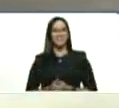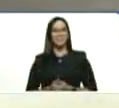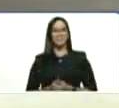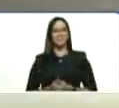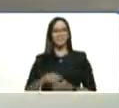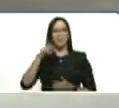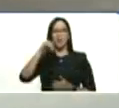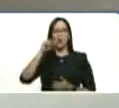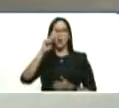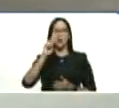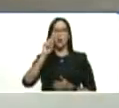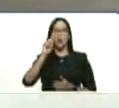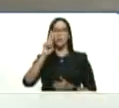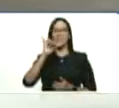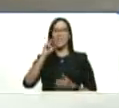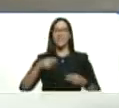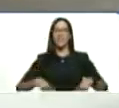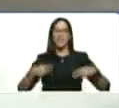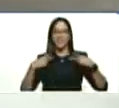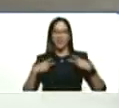Nutrivida, y allá en Guárico,